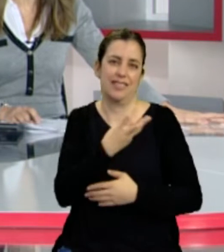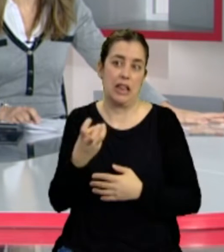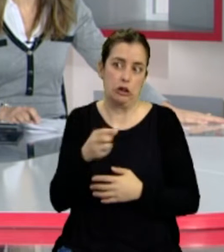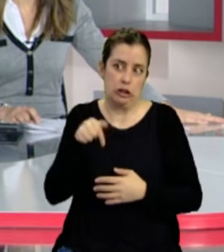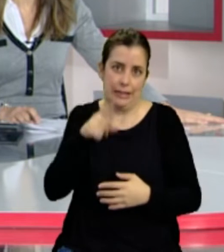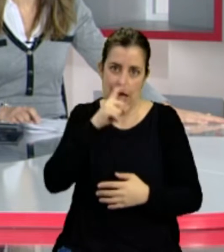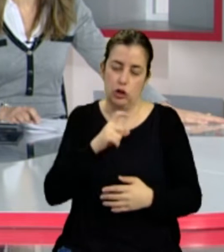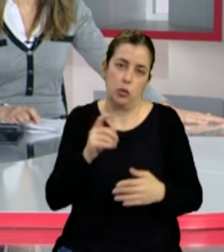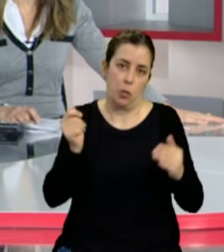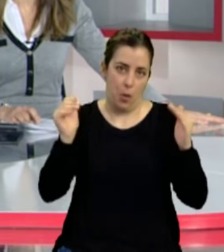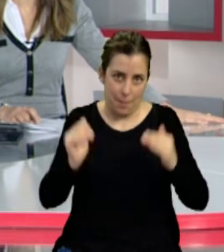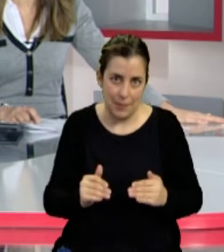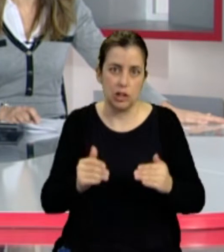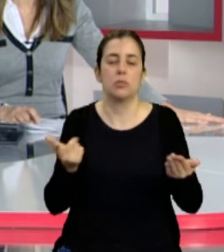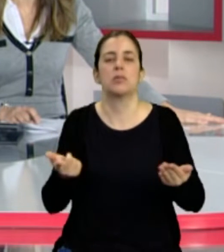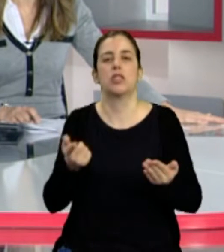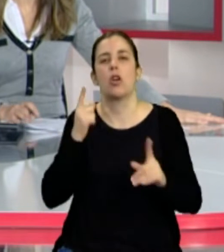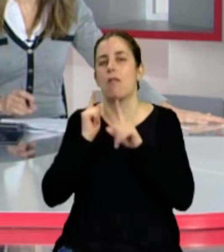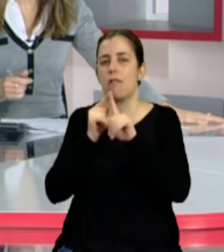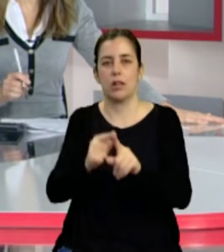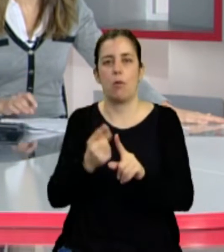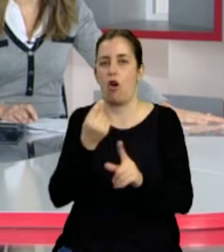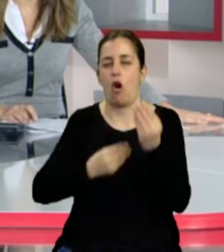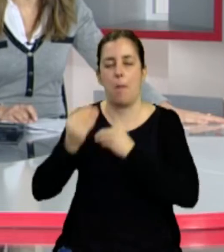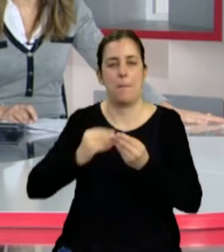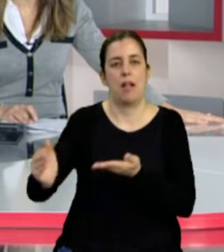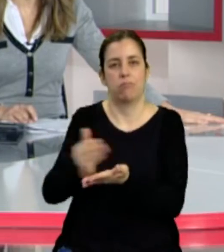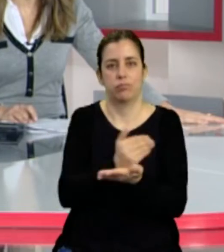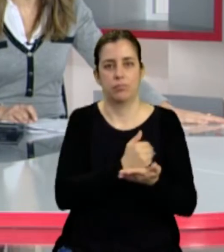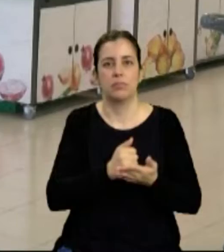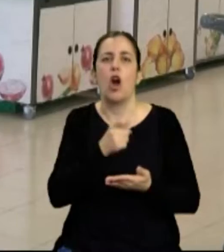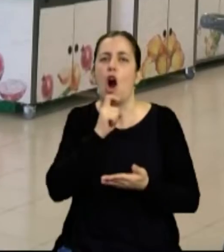de alimentos. Esta vez la recogida se transforma y así será la nueva forma de donar.